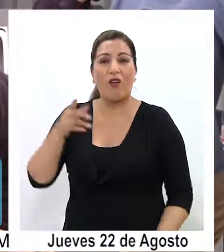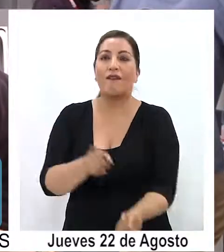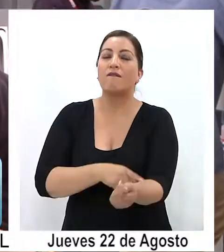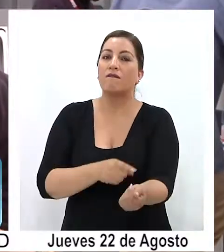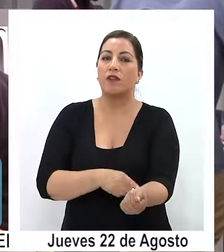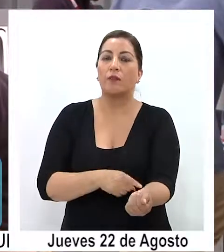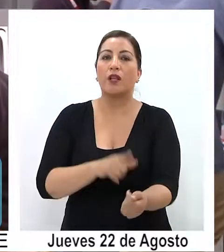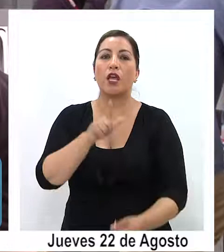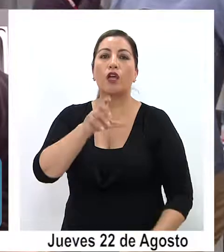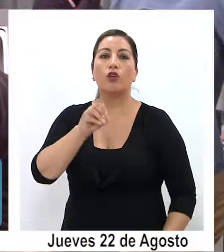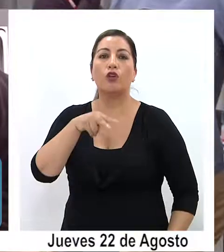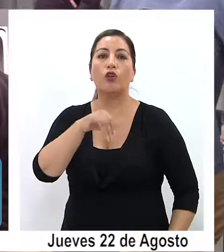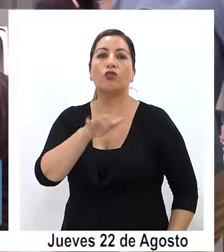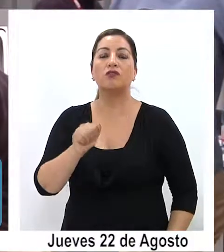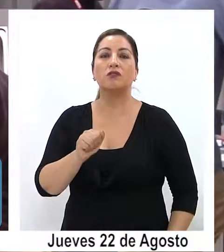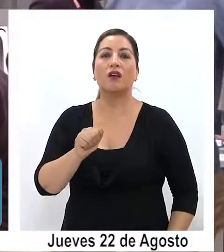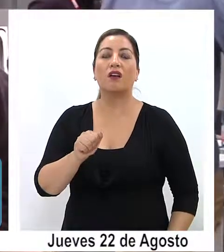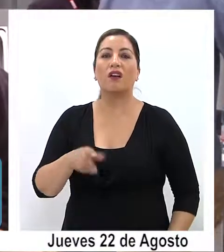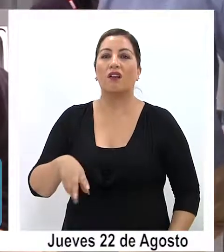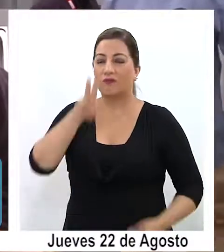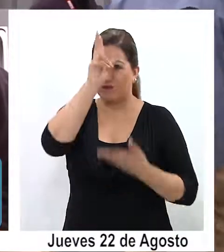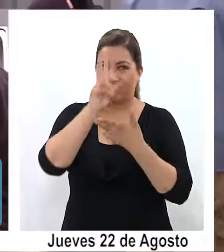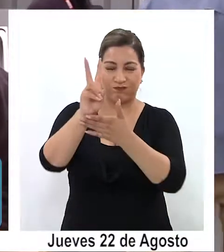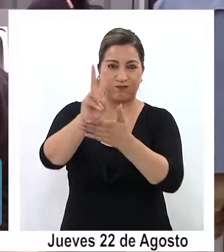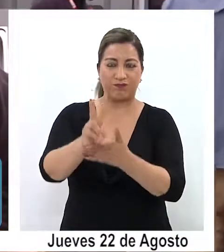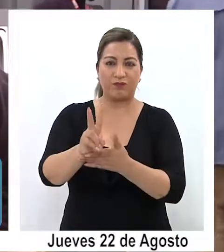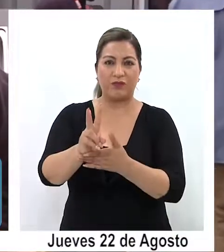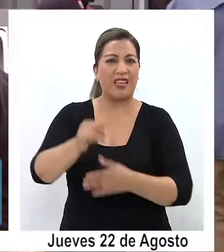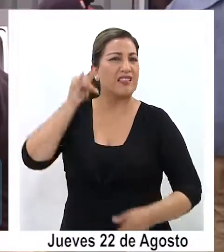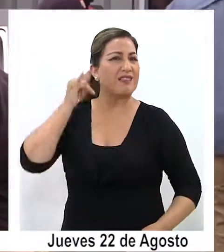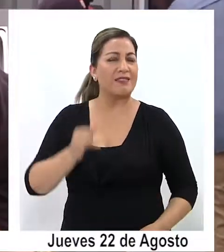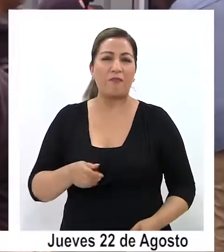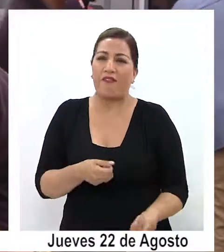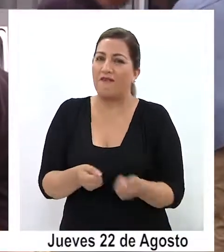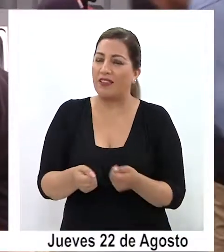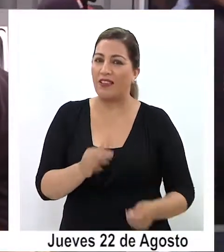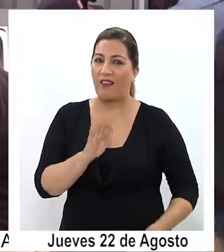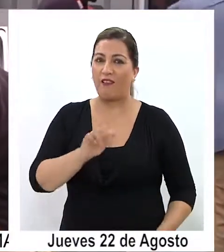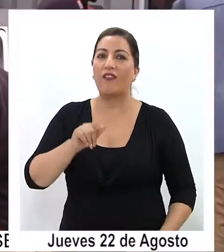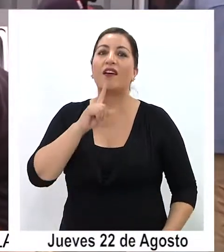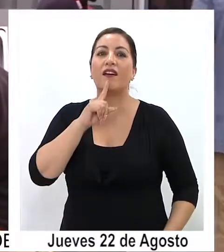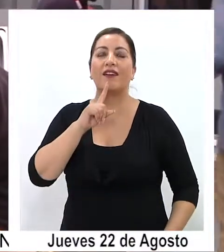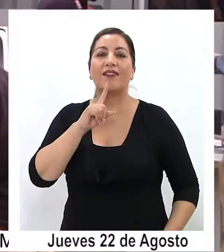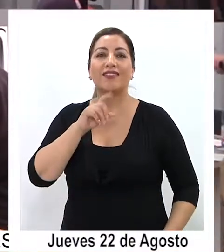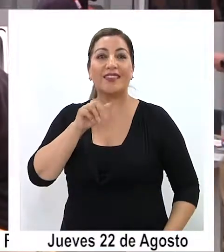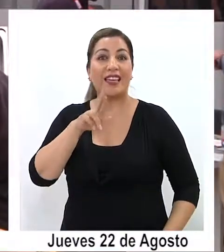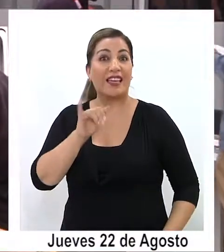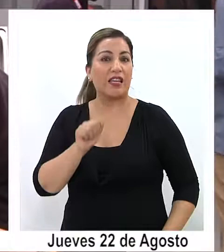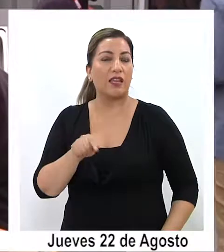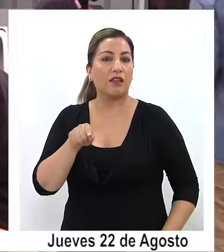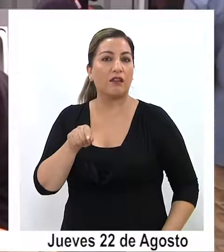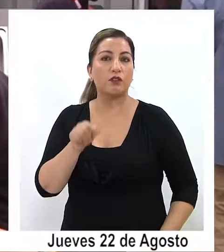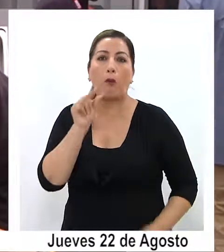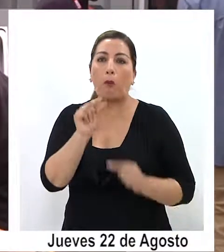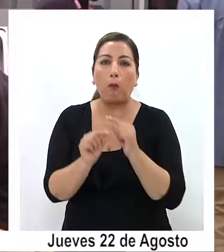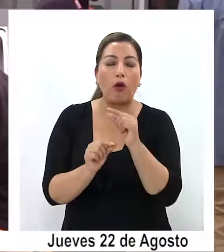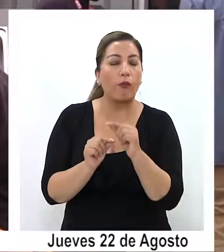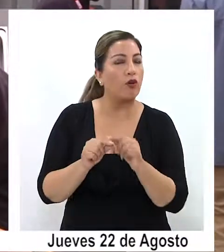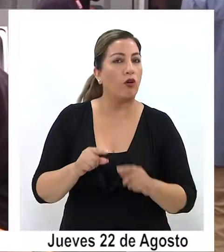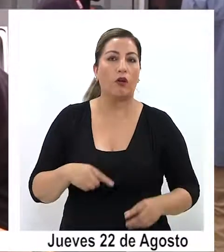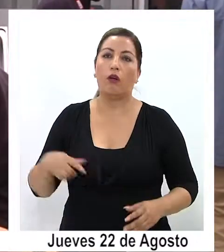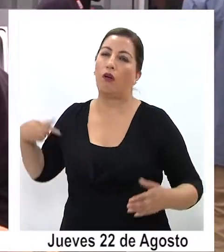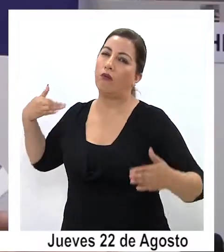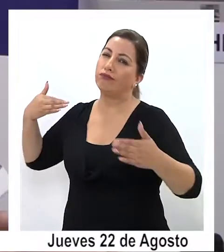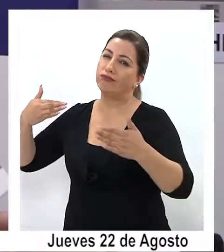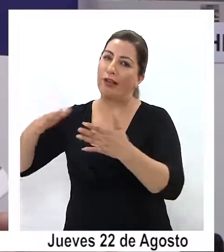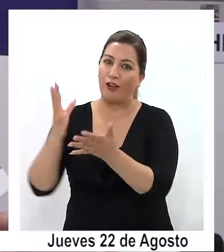Lonza tiene un prestigio por familia, que han sido ferreteros de toda la vida, y eso no es una cuestión que se logra de a poco, es una cosa que se